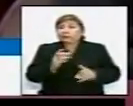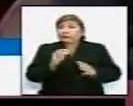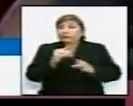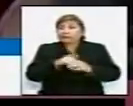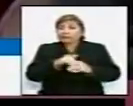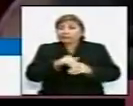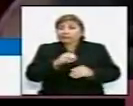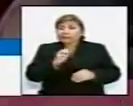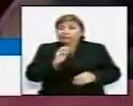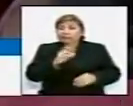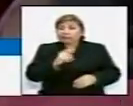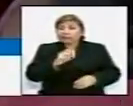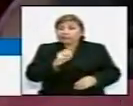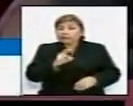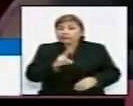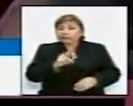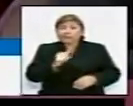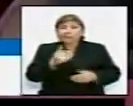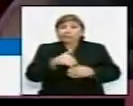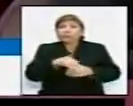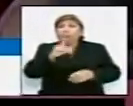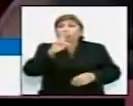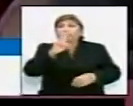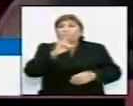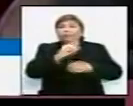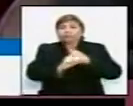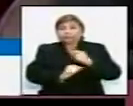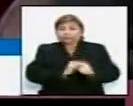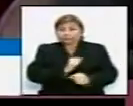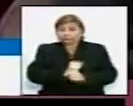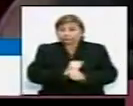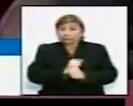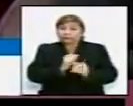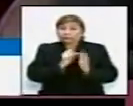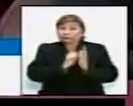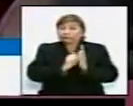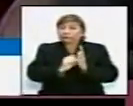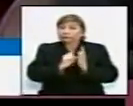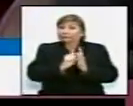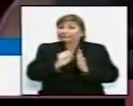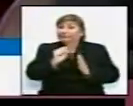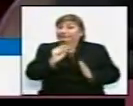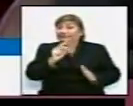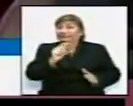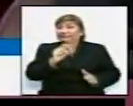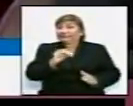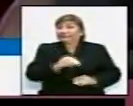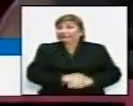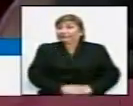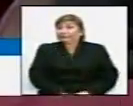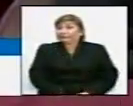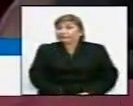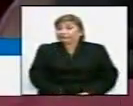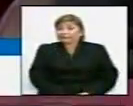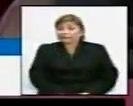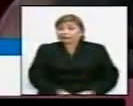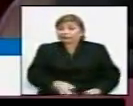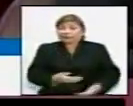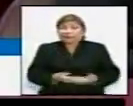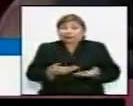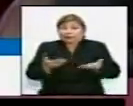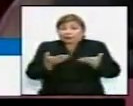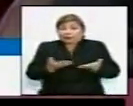formulado para un periodo de 2 años, de acuerdo al anterior sistema. Sabemos ahora es 1 año de vigencia del quite